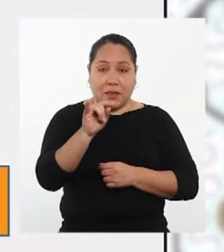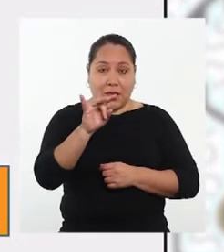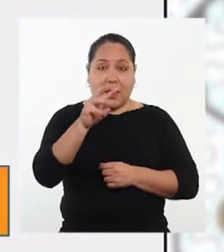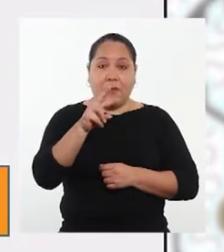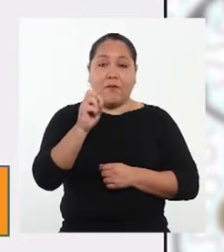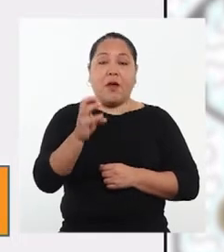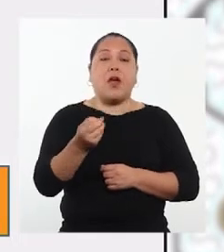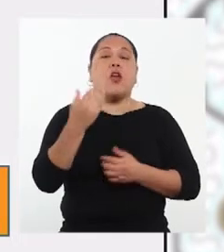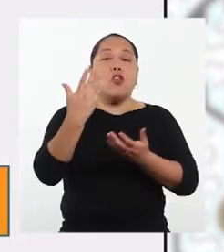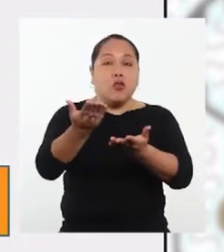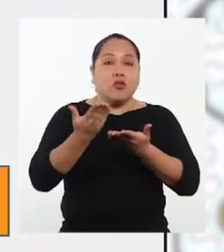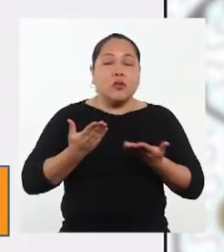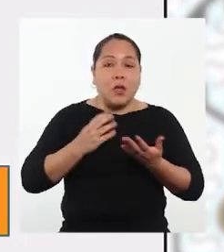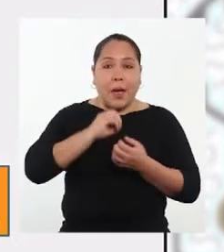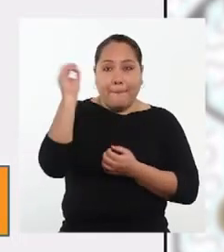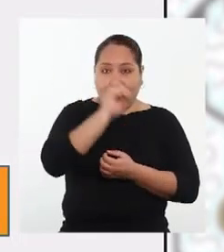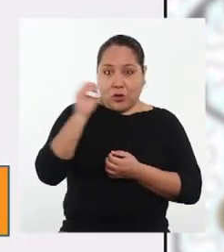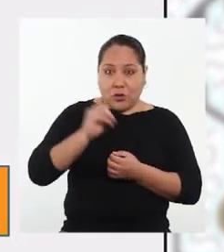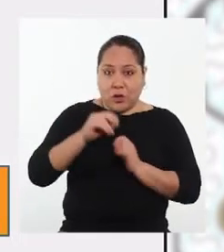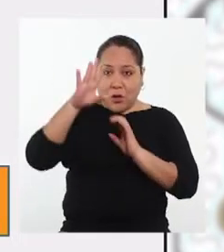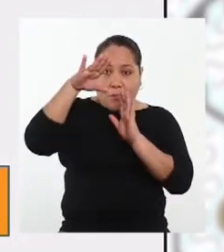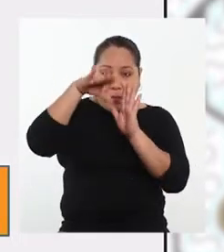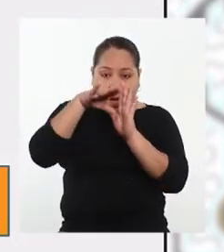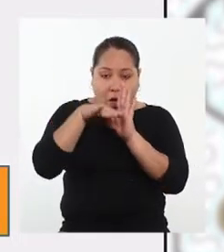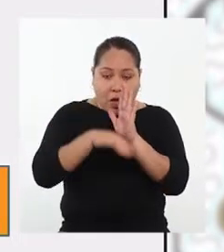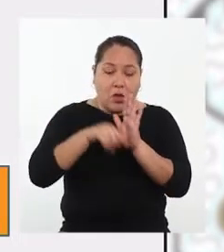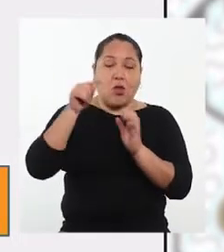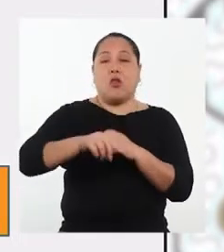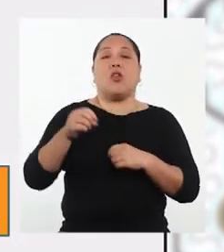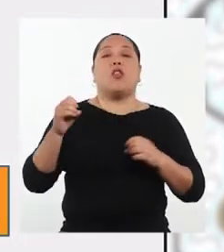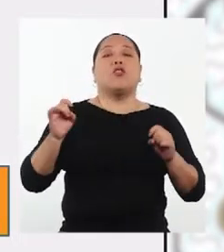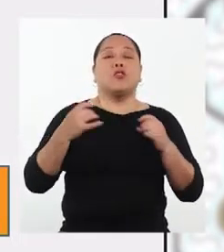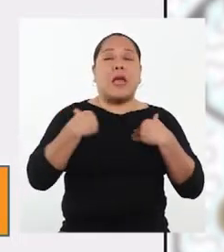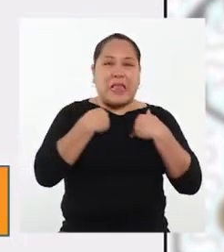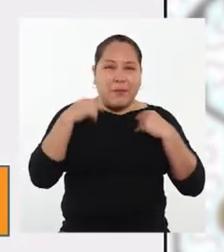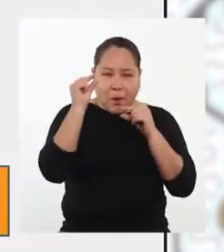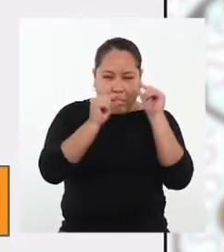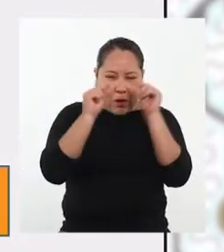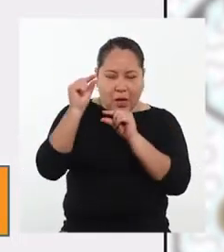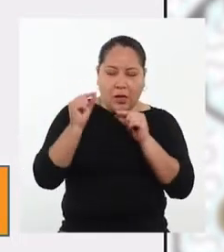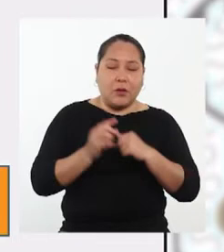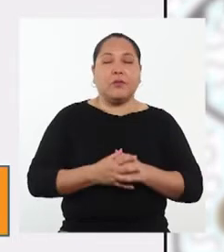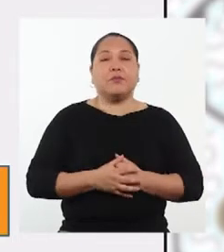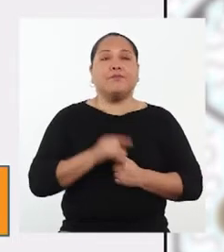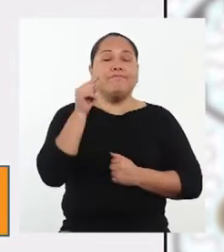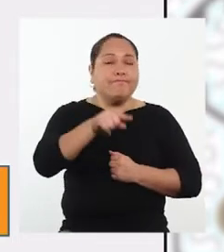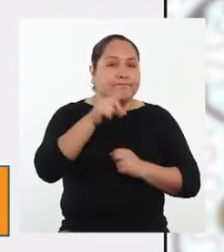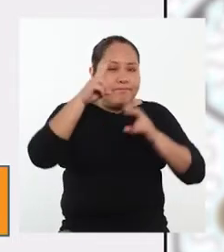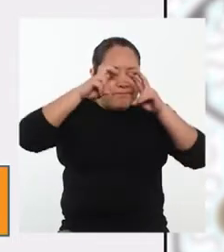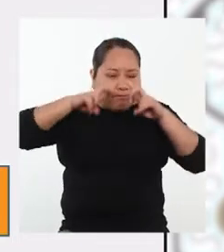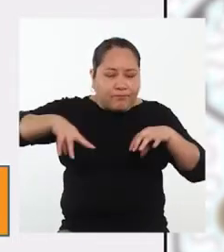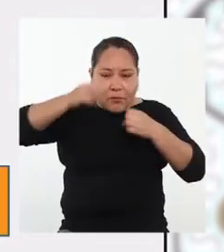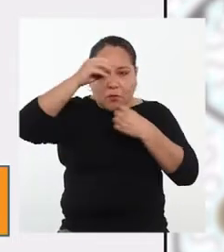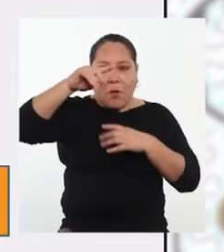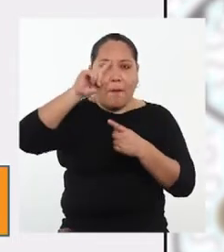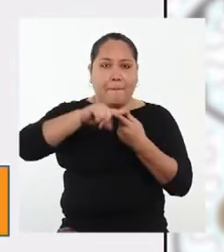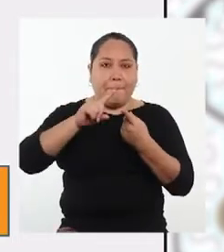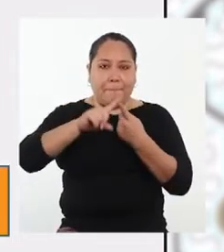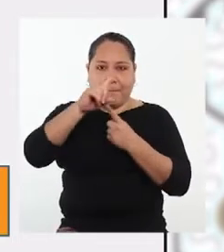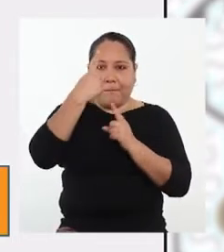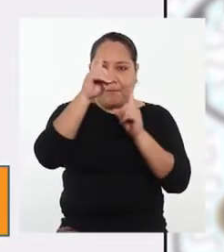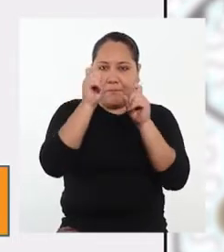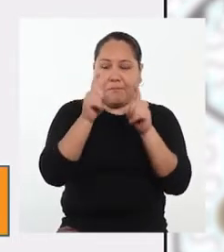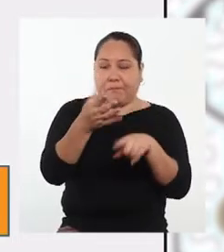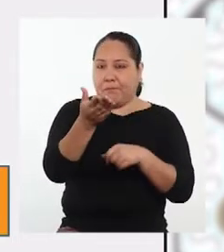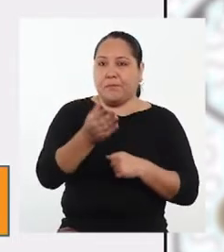muestra los porcentajes de disminución de los insectos. ¡Correcto! Ahora vamos a analizar los datos.